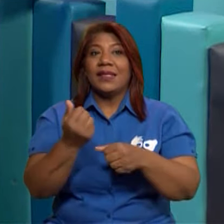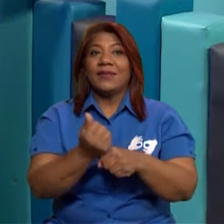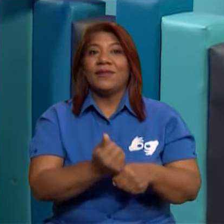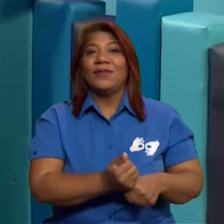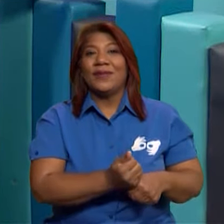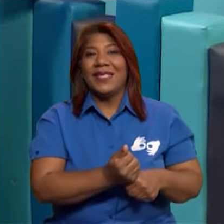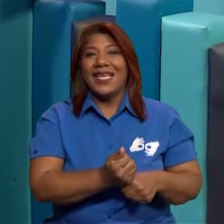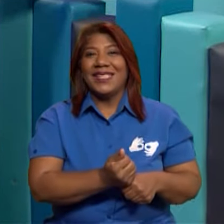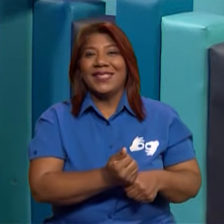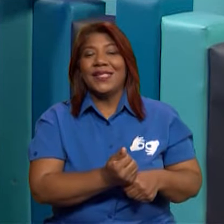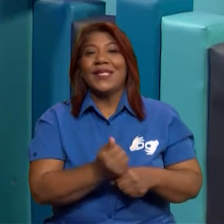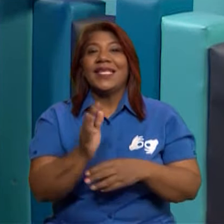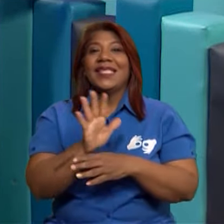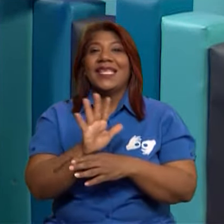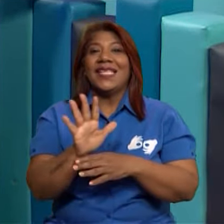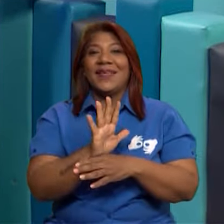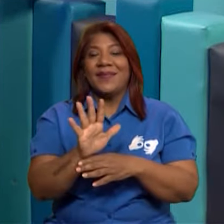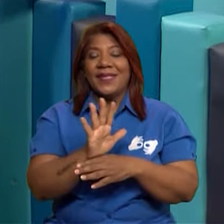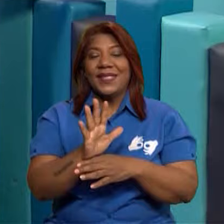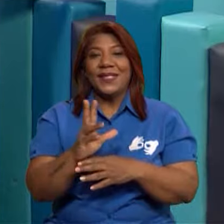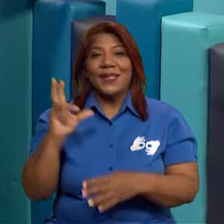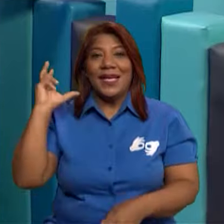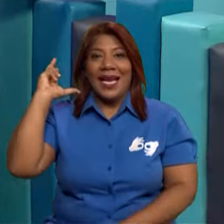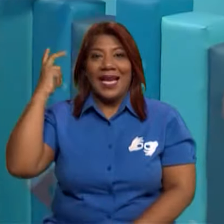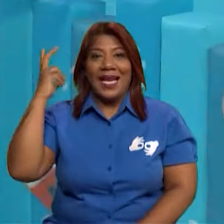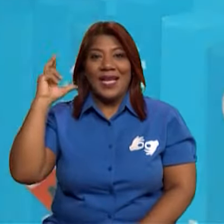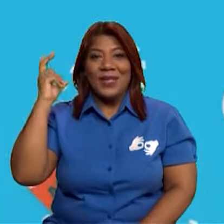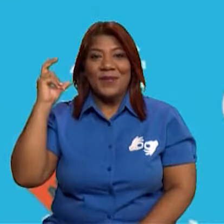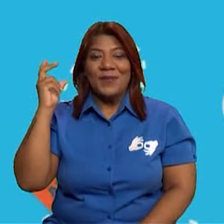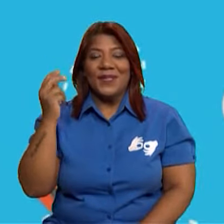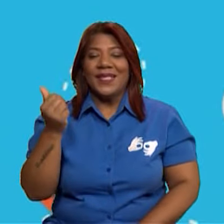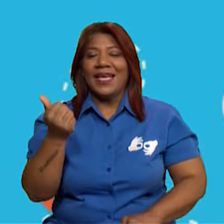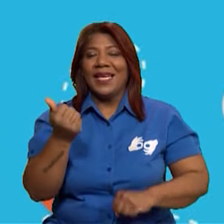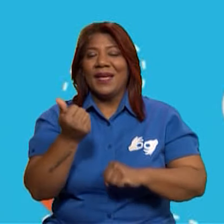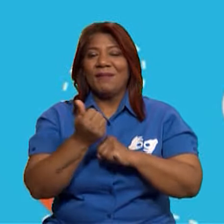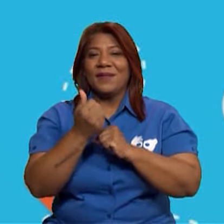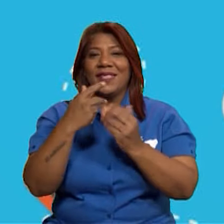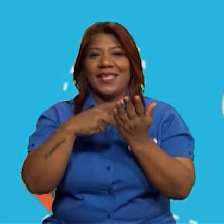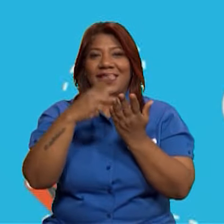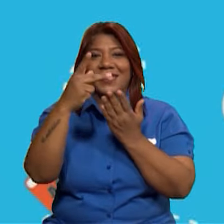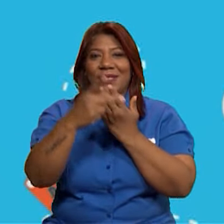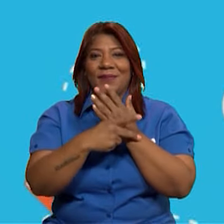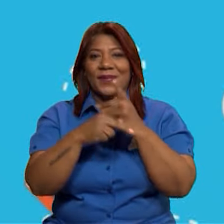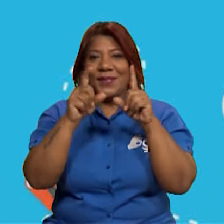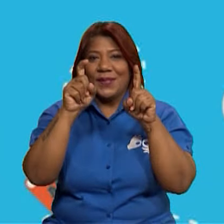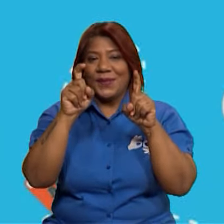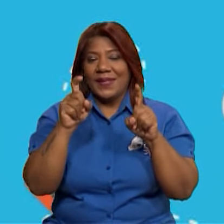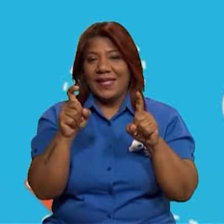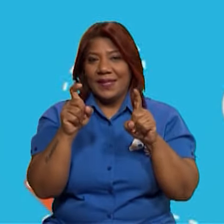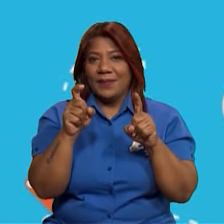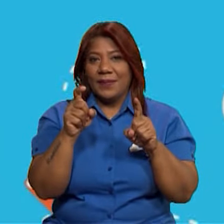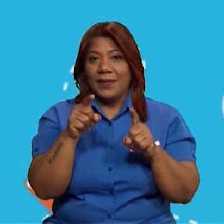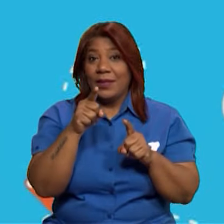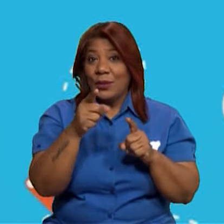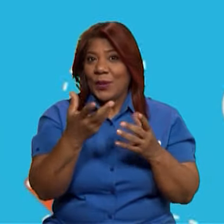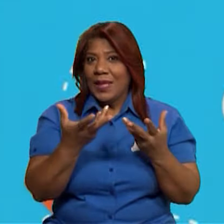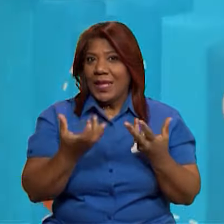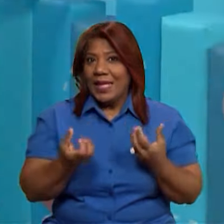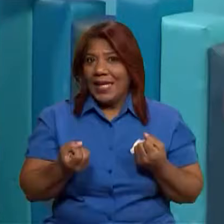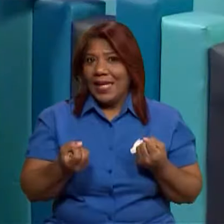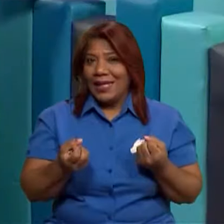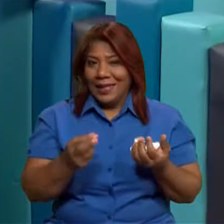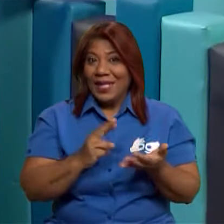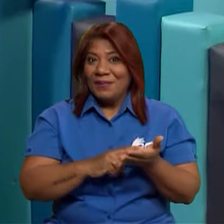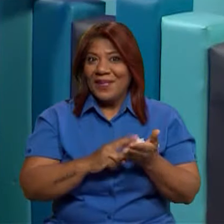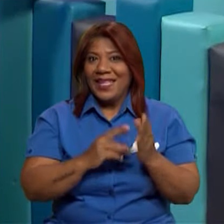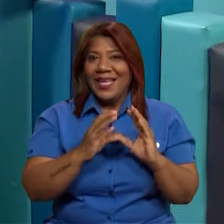fundaciones, televisoras y radioemisoras por apoyar este proyecto educativo. Y si quieres revivir